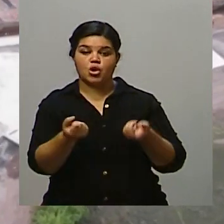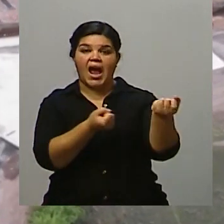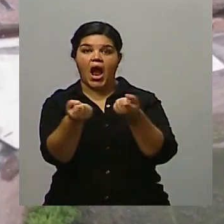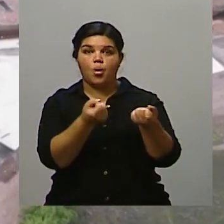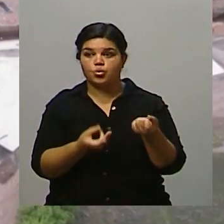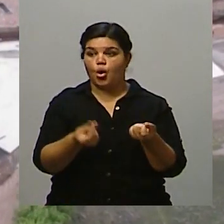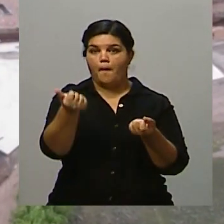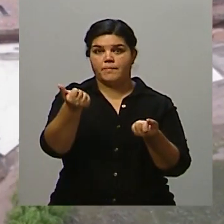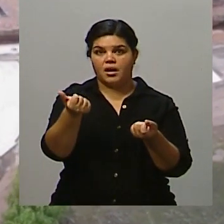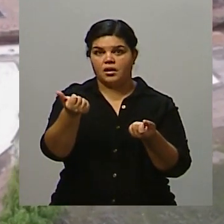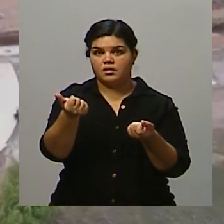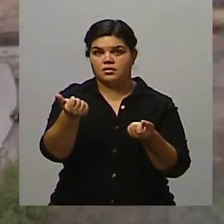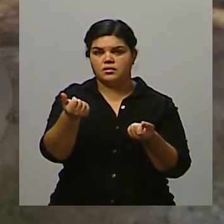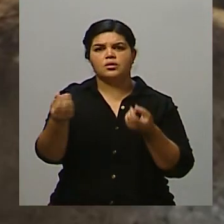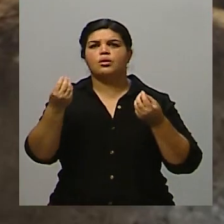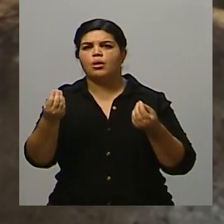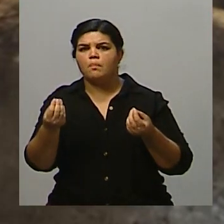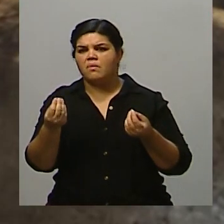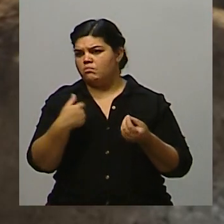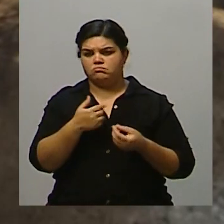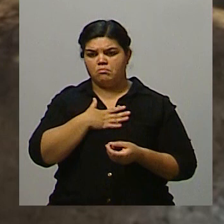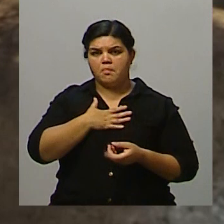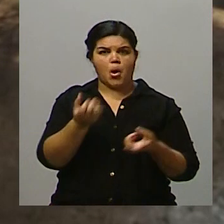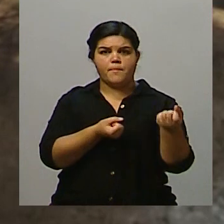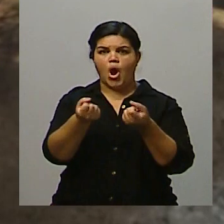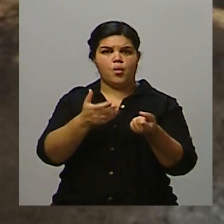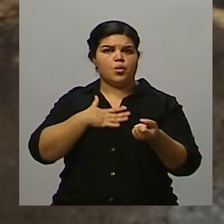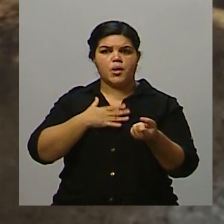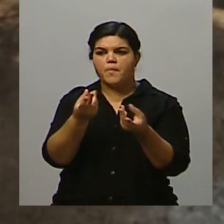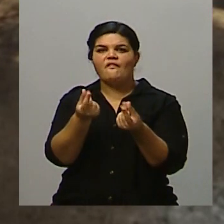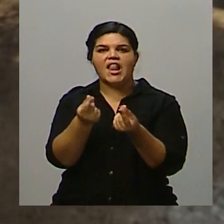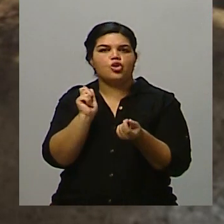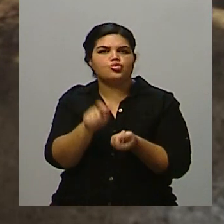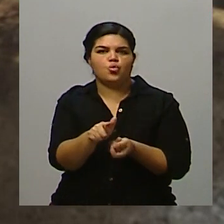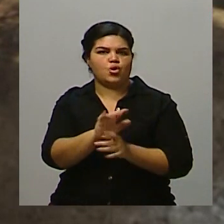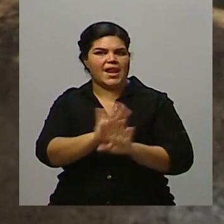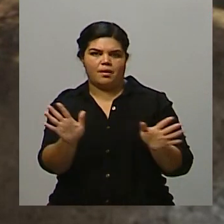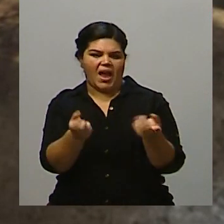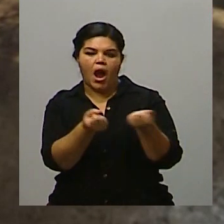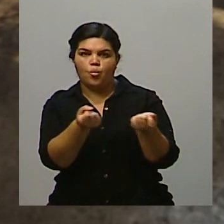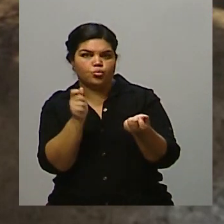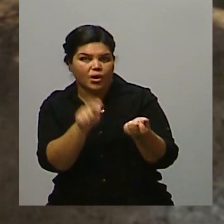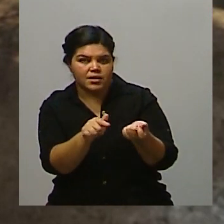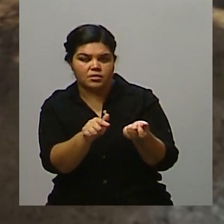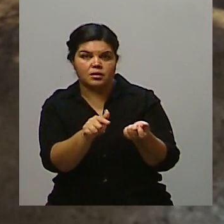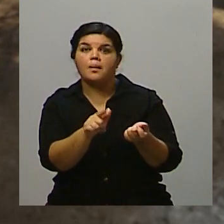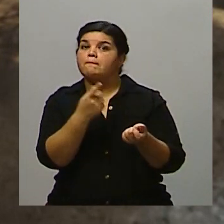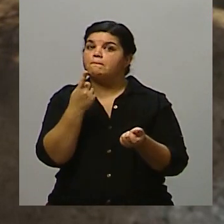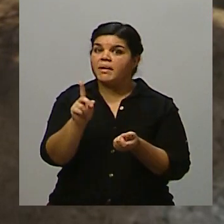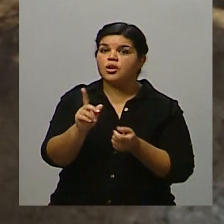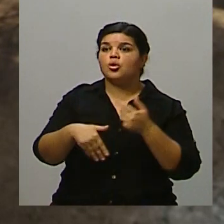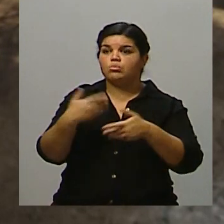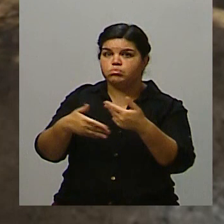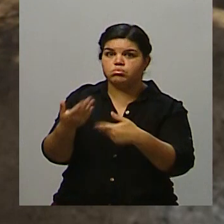único que contempla es la compra y el precio de su vehículo y el andar en ese vehículo. Sin embargo, con la compra de su vehículo y el uso de ese vehículo, a la sociedad le genera